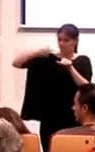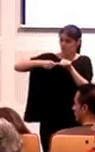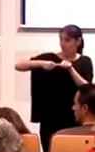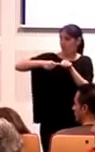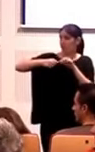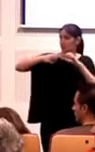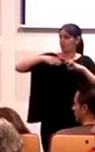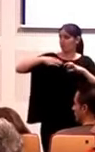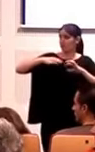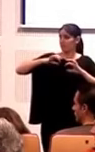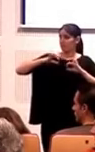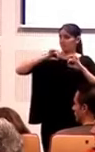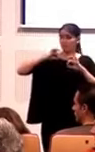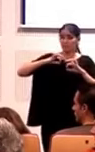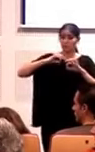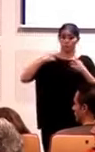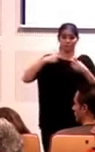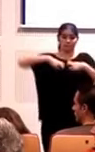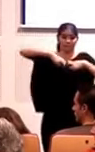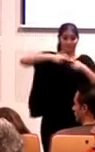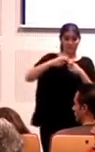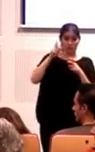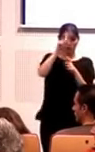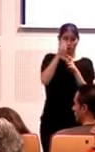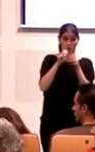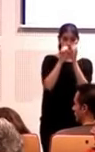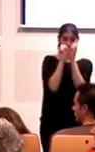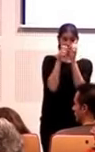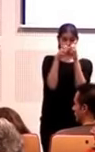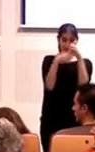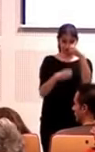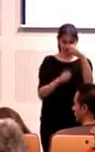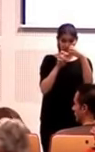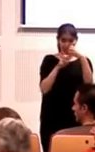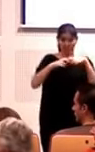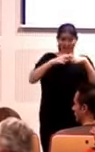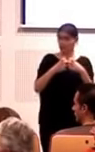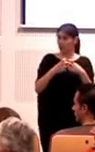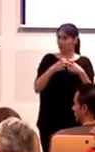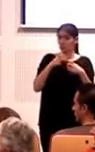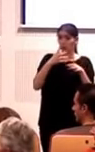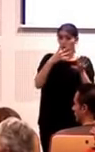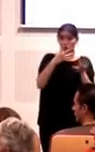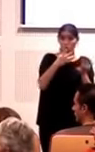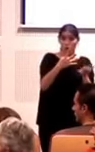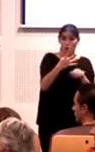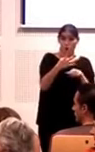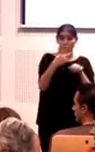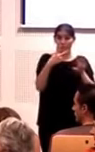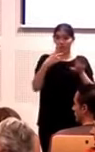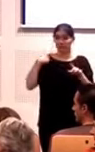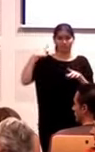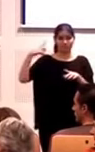así de un tumor en la médula, pues después de 47 años se ha ido y me ha